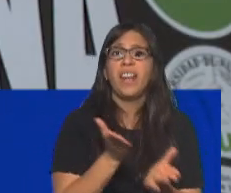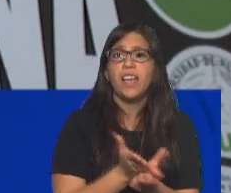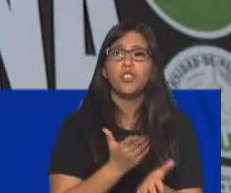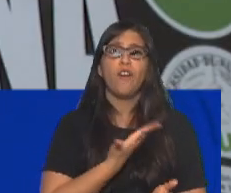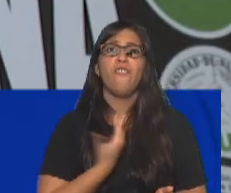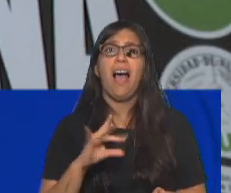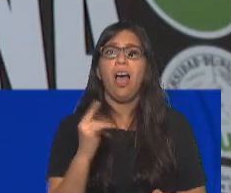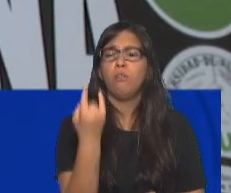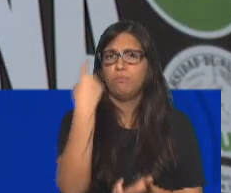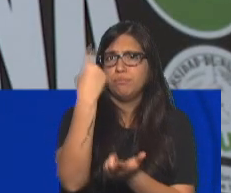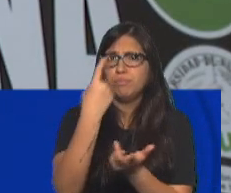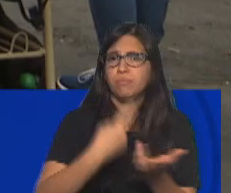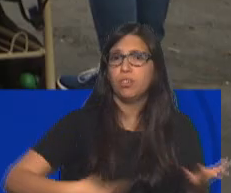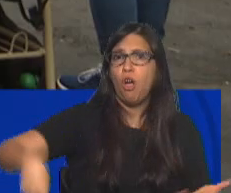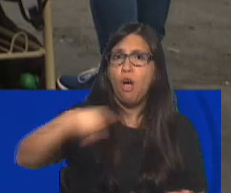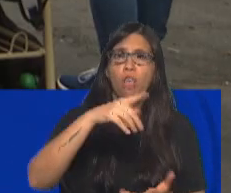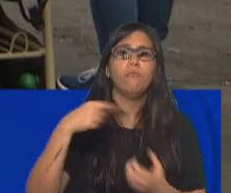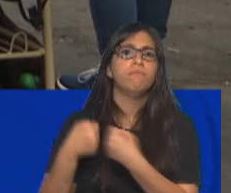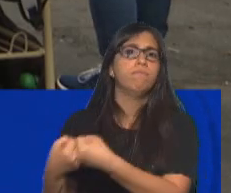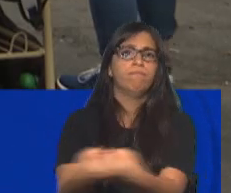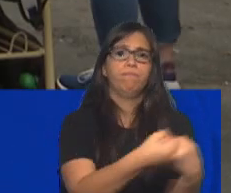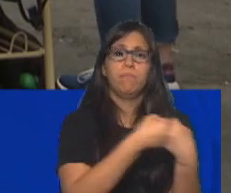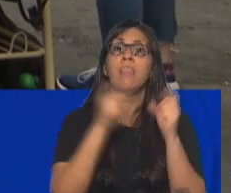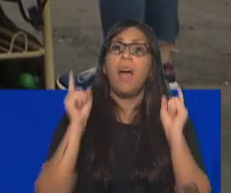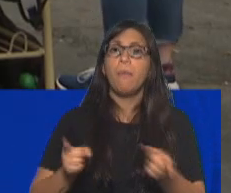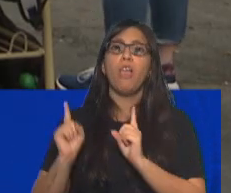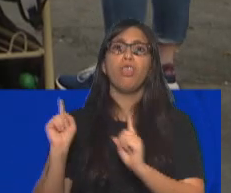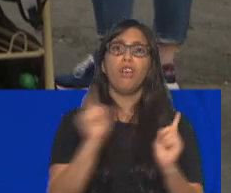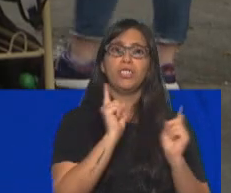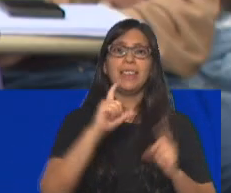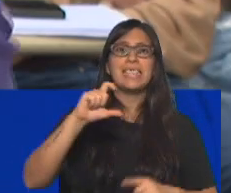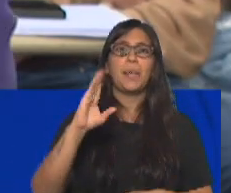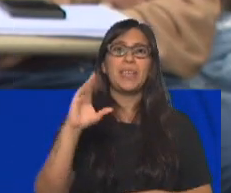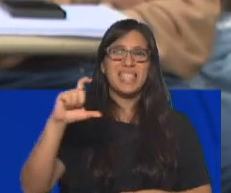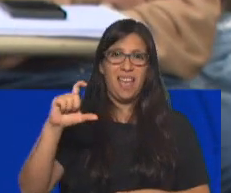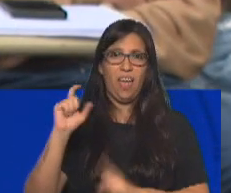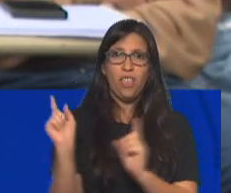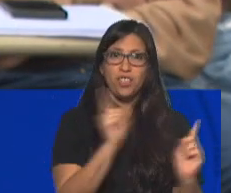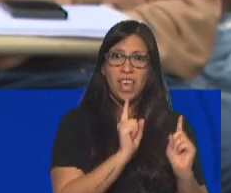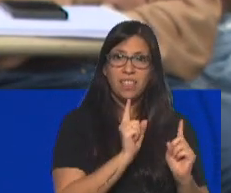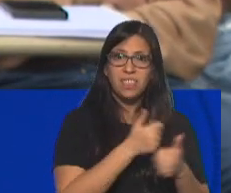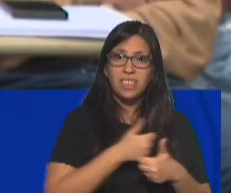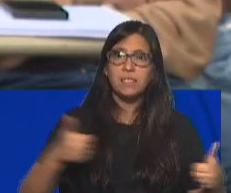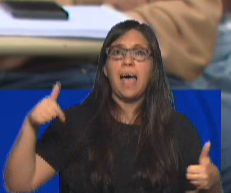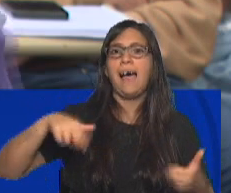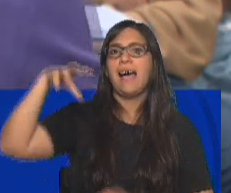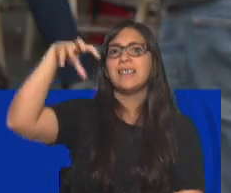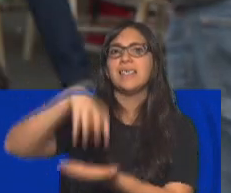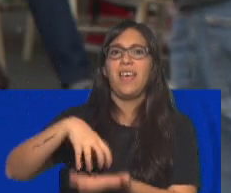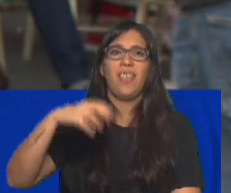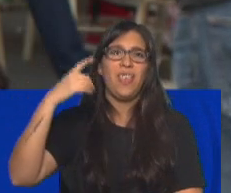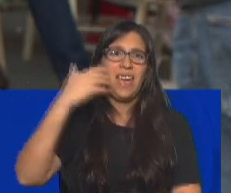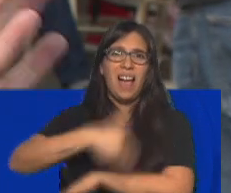demás aquí se pusieron de acuerdo todos los docentes del cbc que bueno la c aquí de una de las más grandes